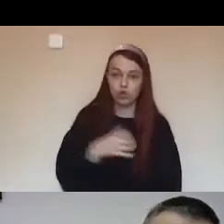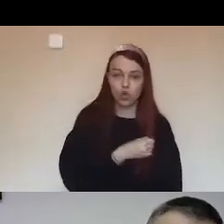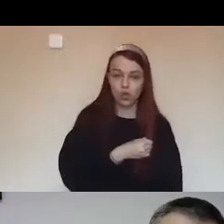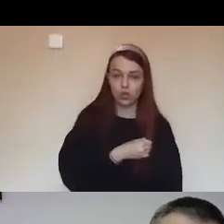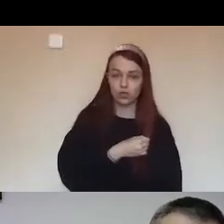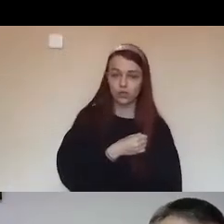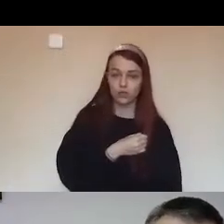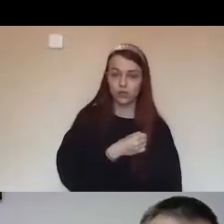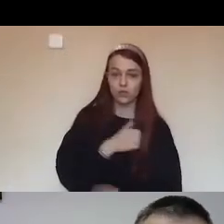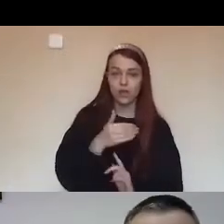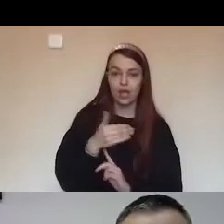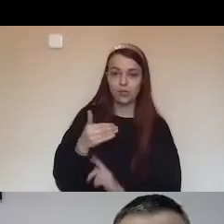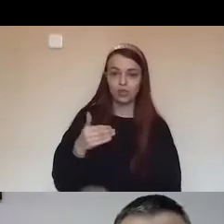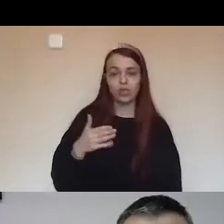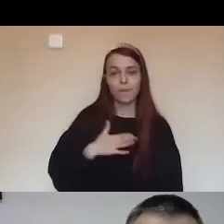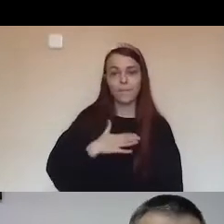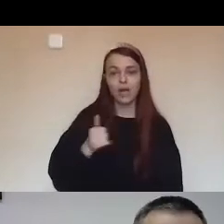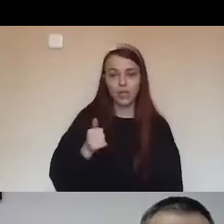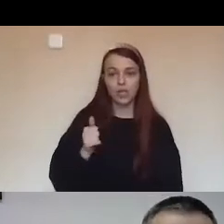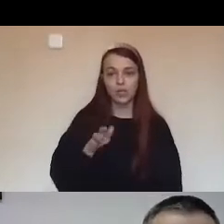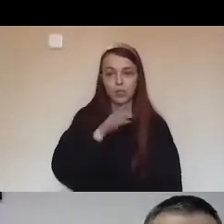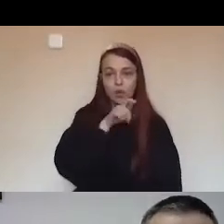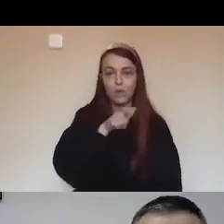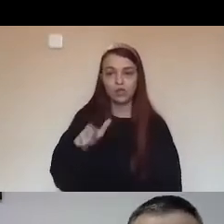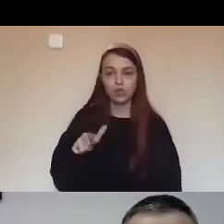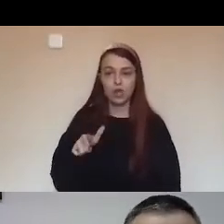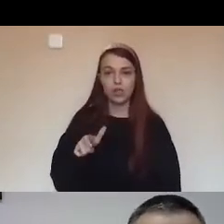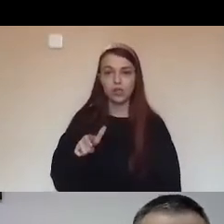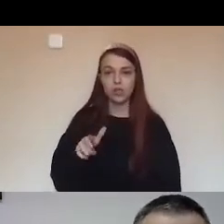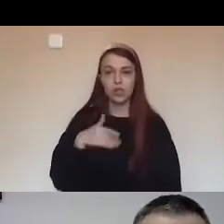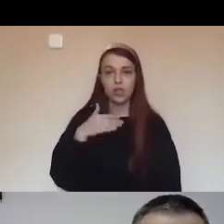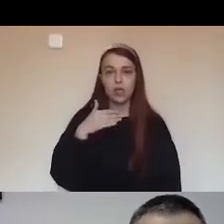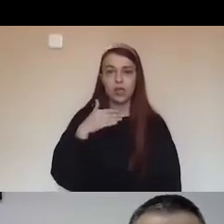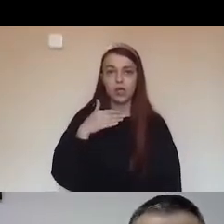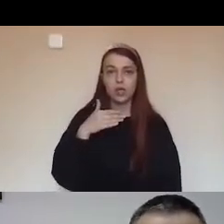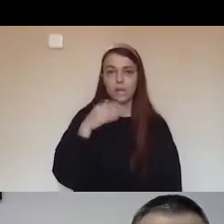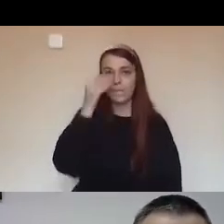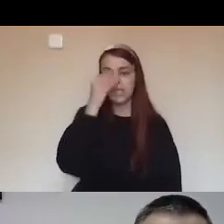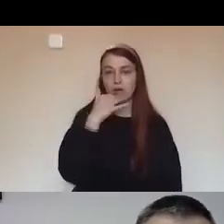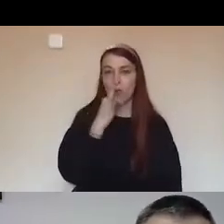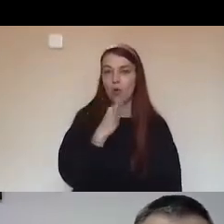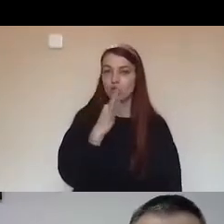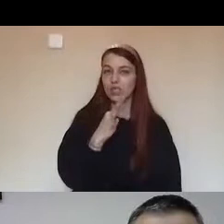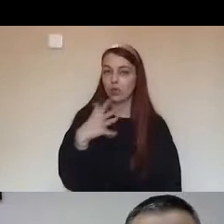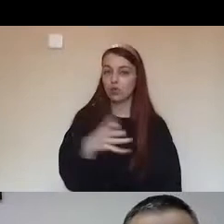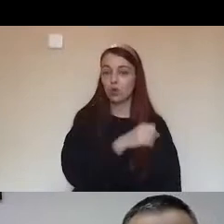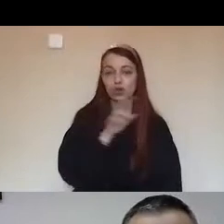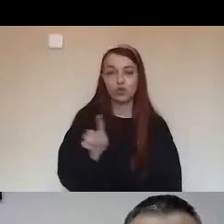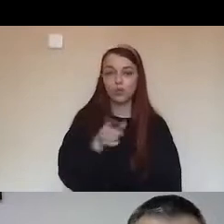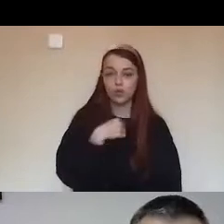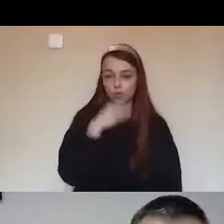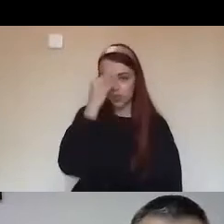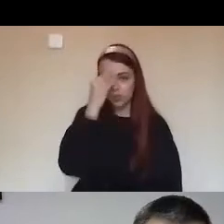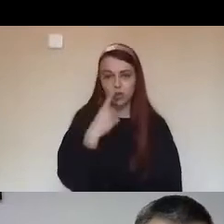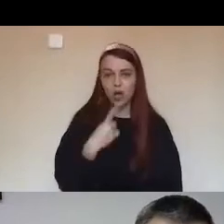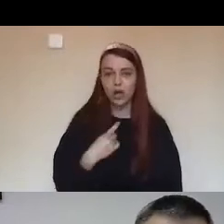Son exposiciones valientes, porque no todo el mundo las ve como una cosa positiva, pero nosotros creemos que son necesarias. Los